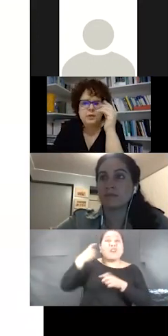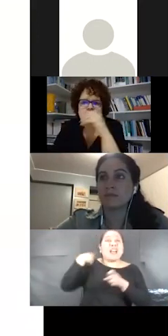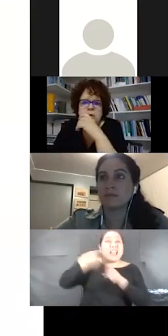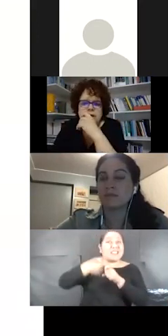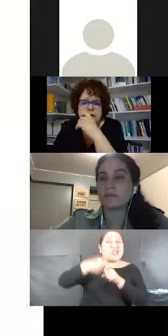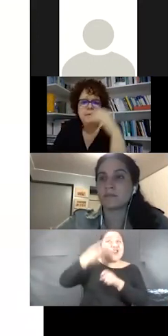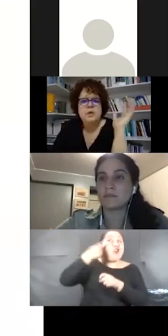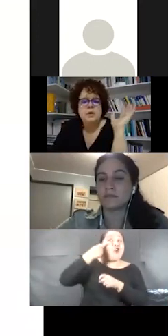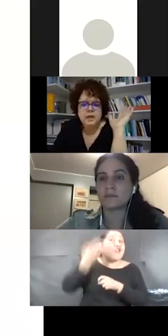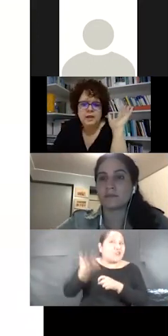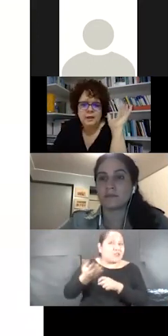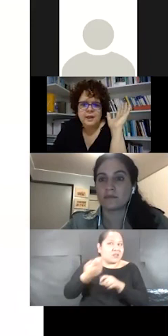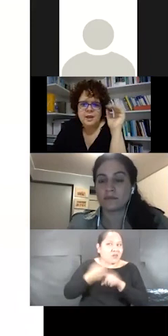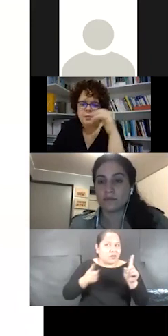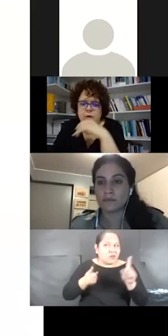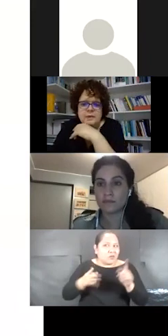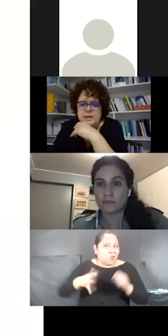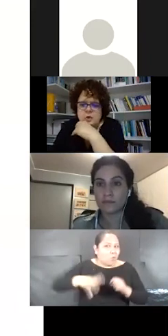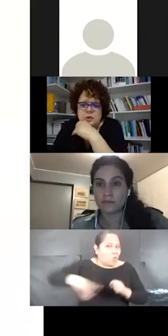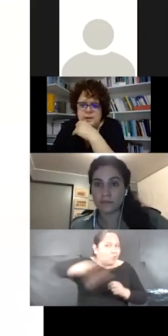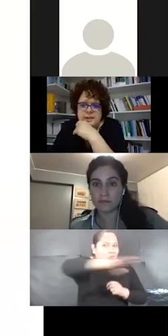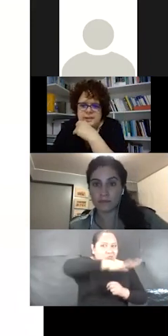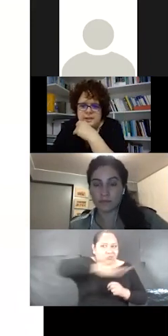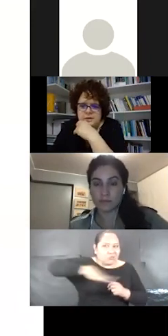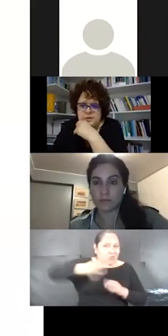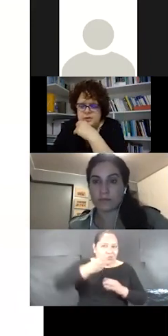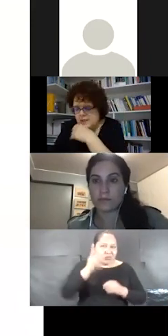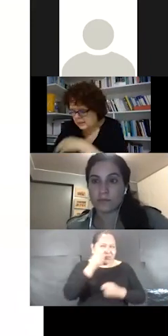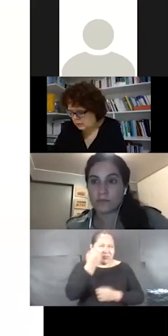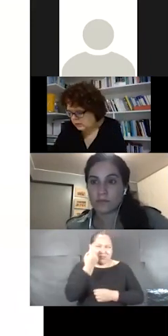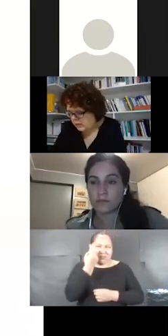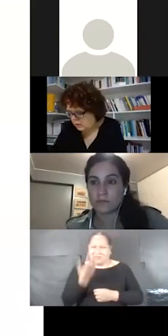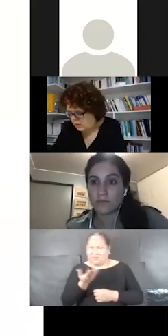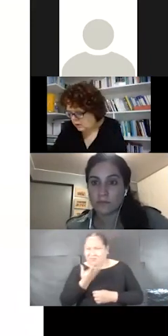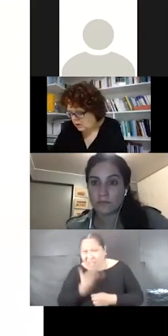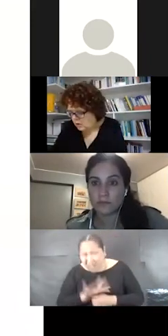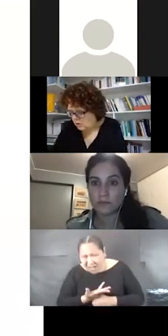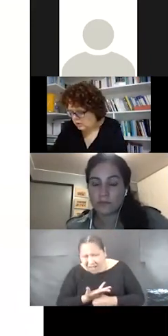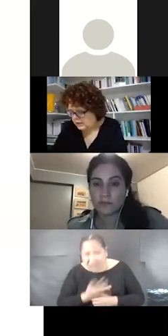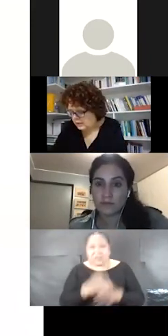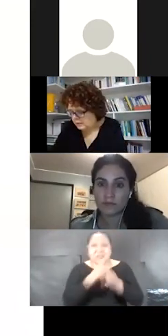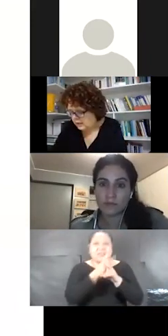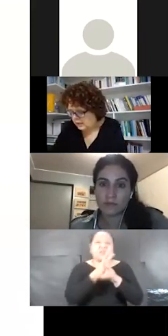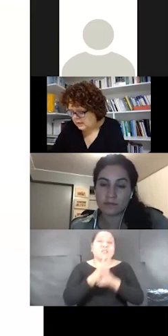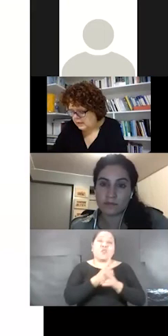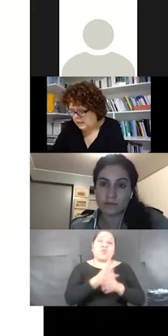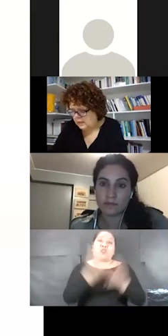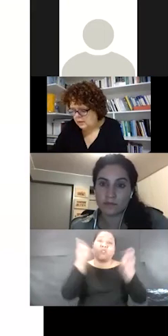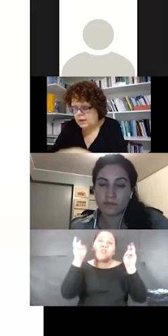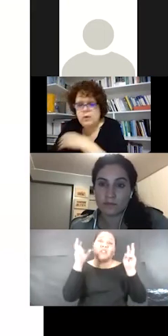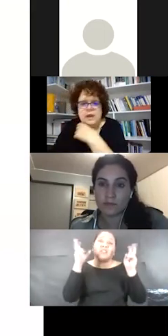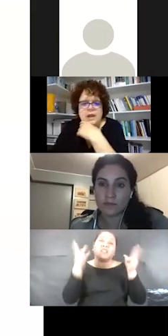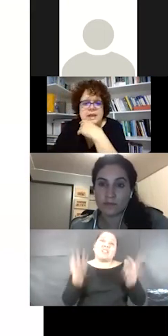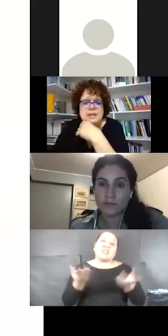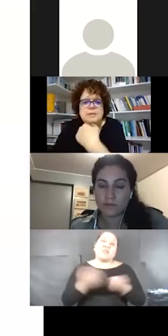Pero si no, que es la mayoría, pues lo que va a hacer no te va a entender, ¿no? Entonces hay que tener cuidado con el tema de